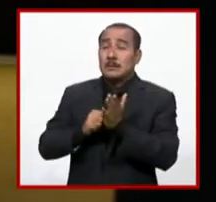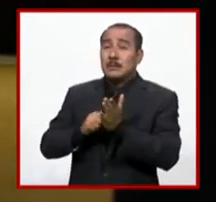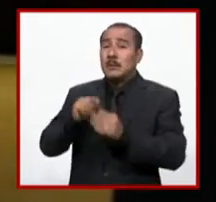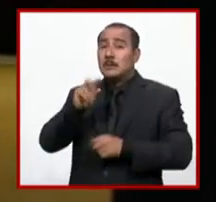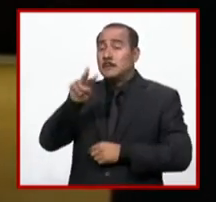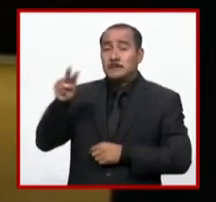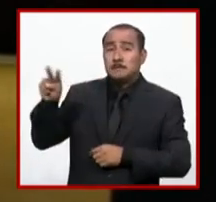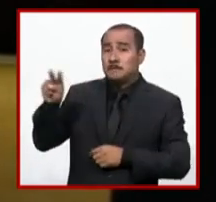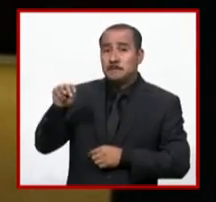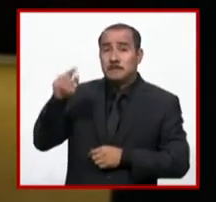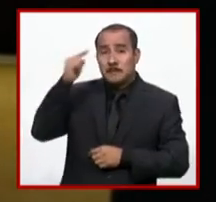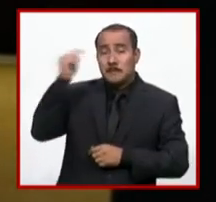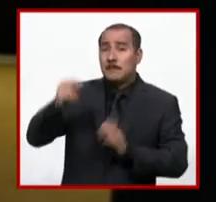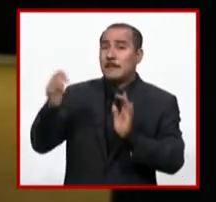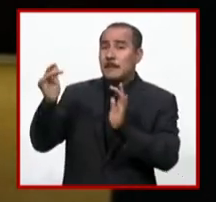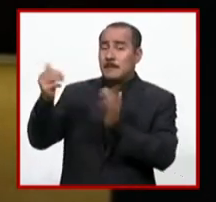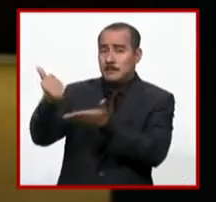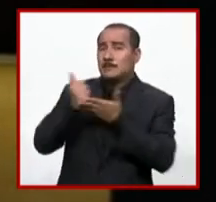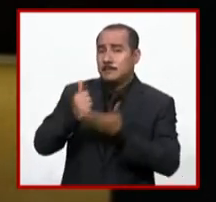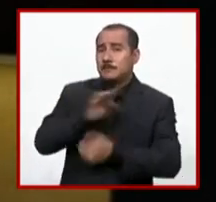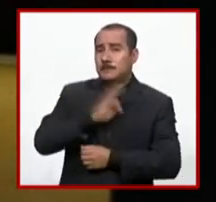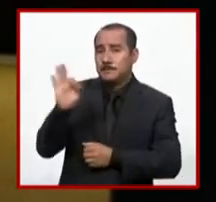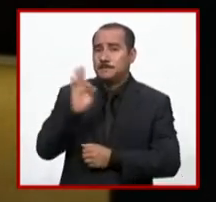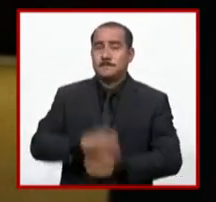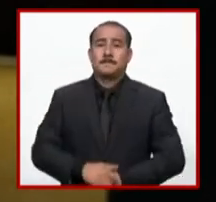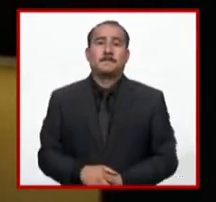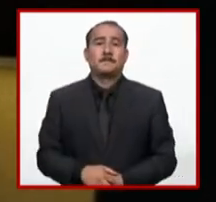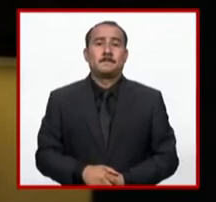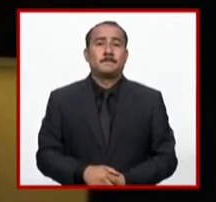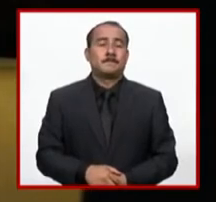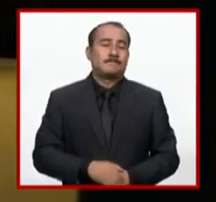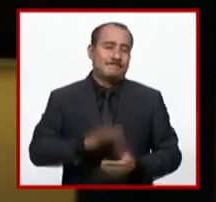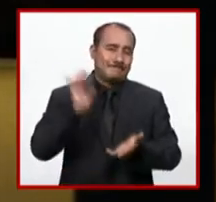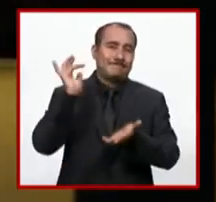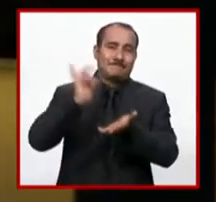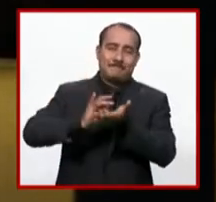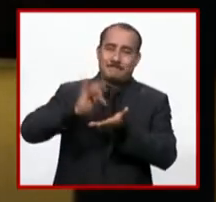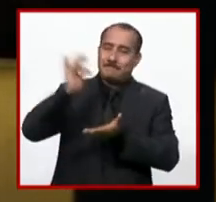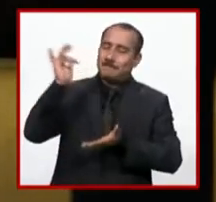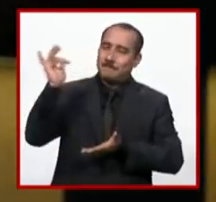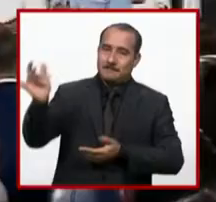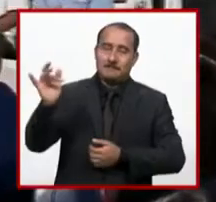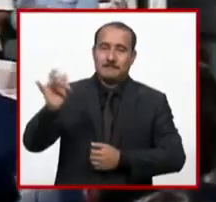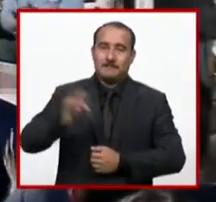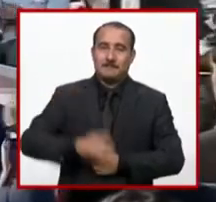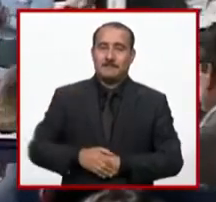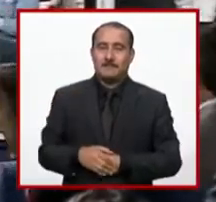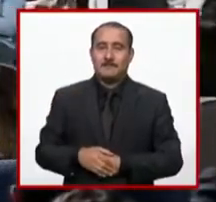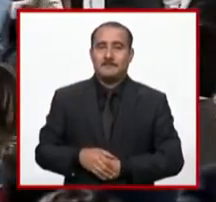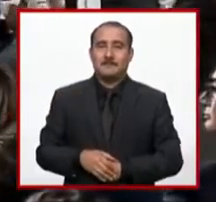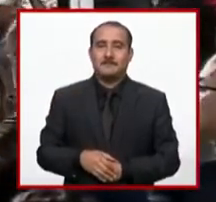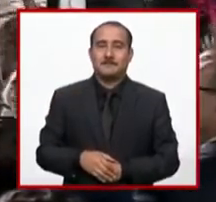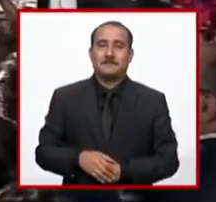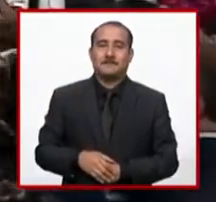que realice el contacto y la puedan auxiliar. Muchas gracias, le agradezco.